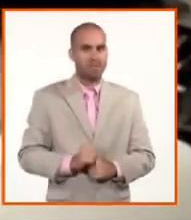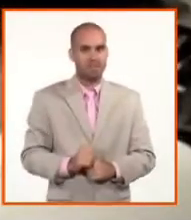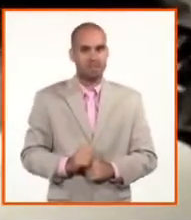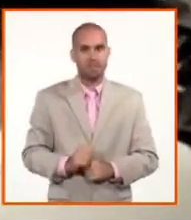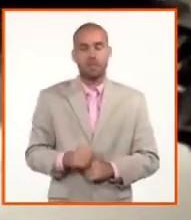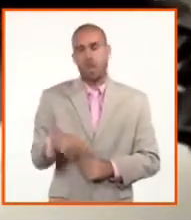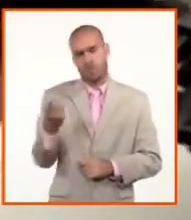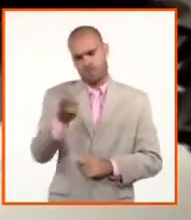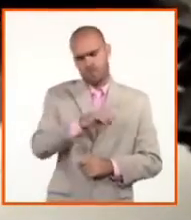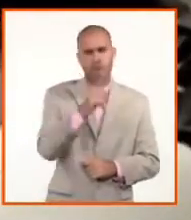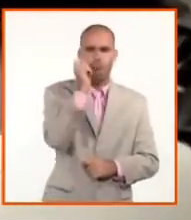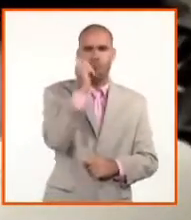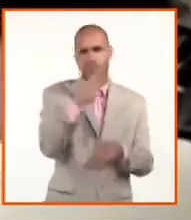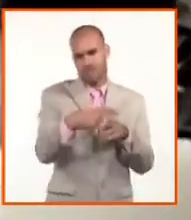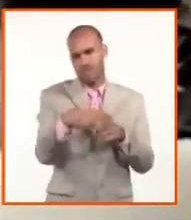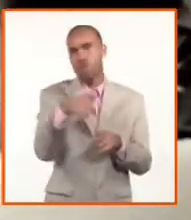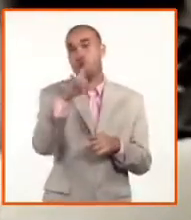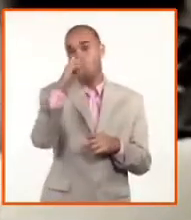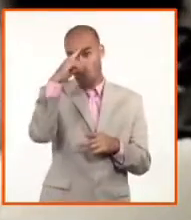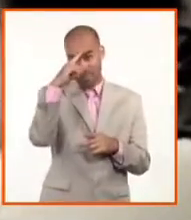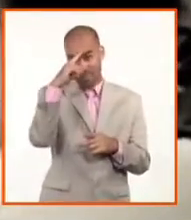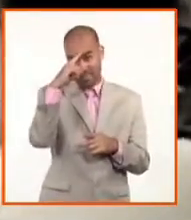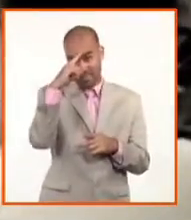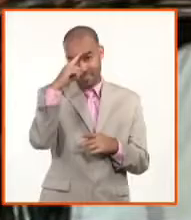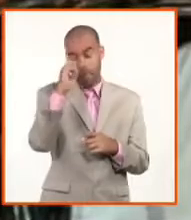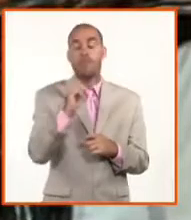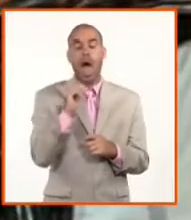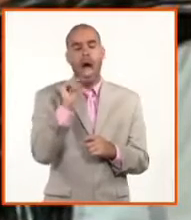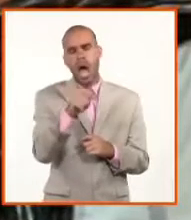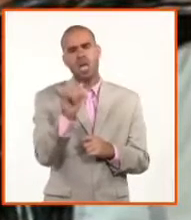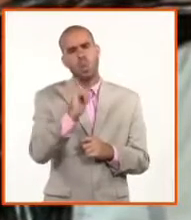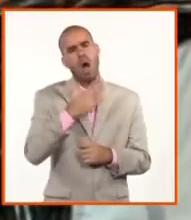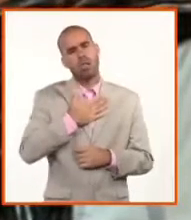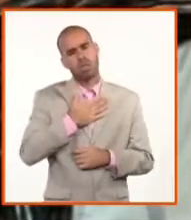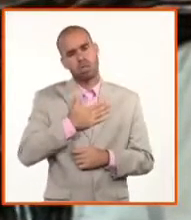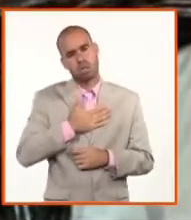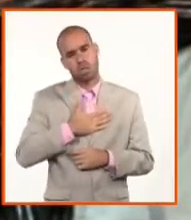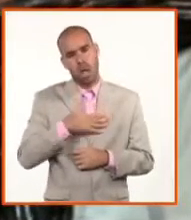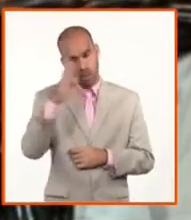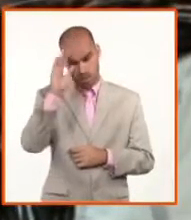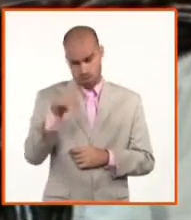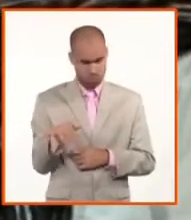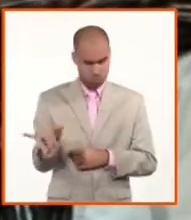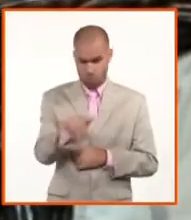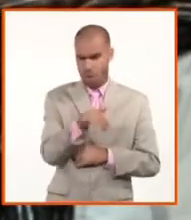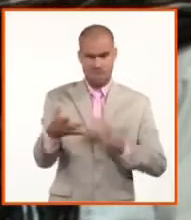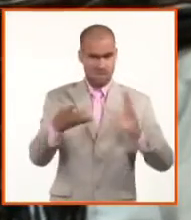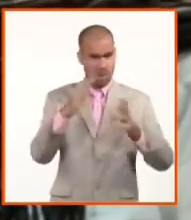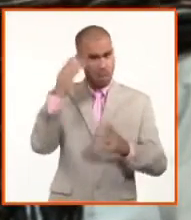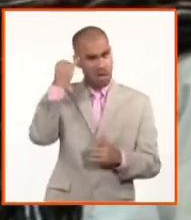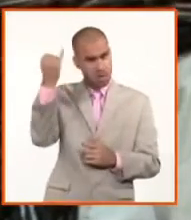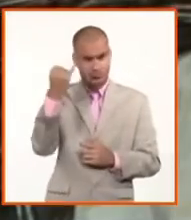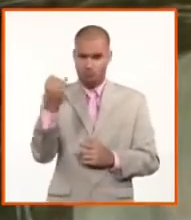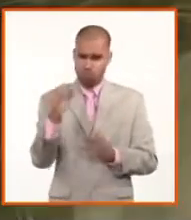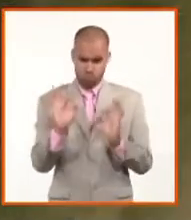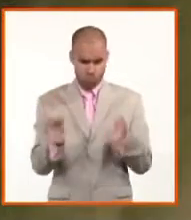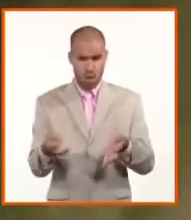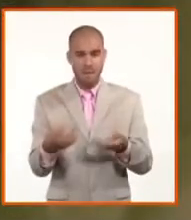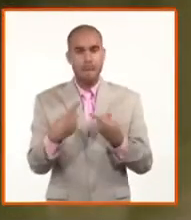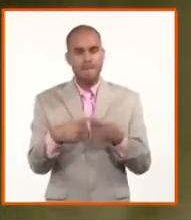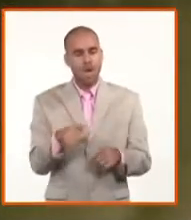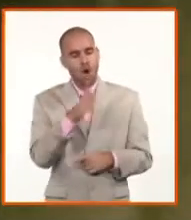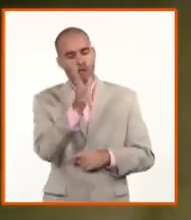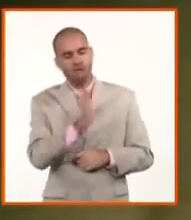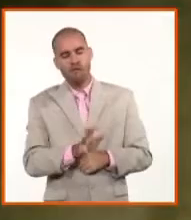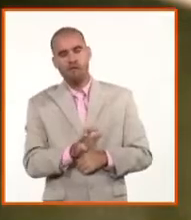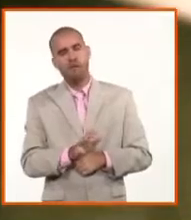pasivo, más sereno, a pesar de que tenía los mismos principios, los mismos ideales, pero tenía otra personalidad un poco